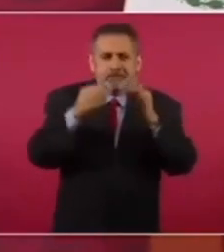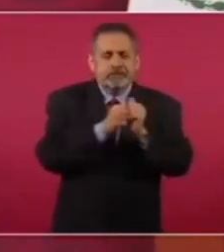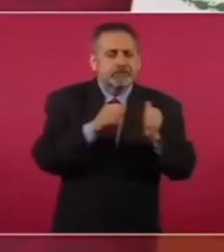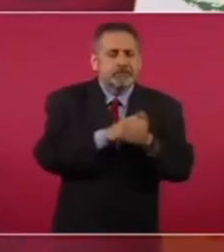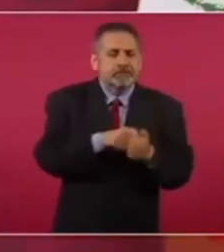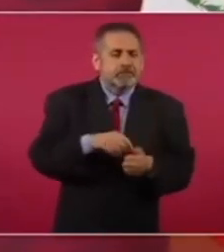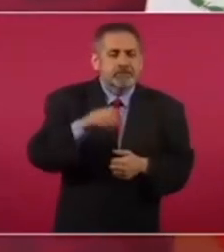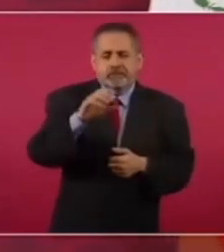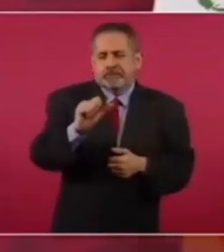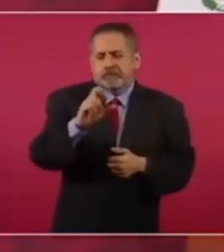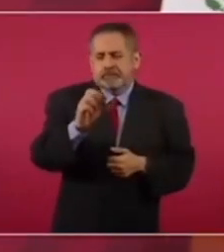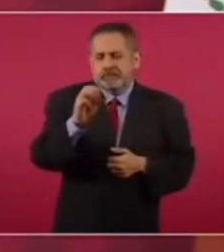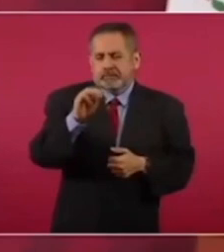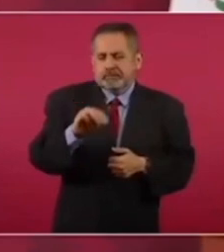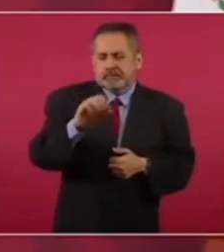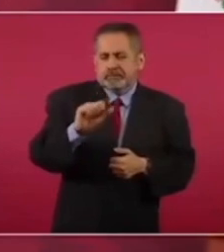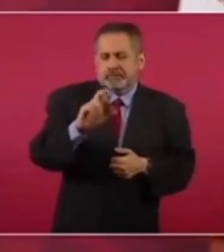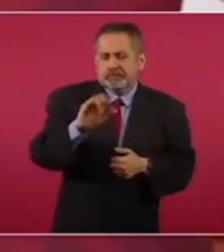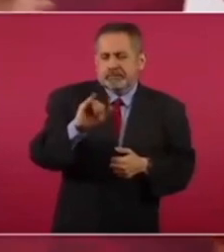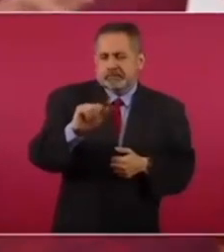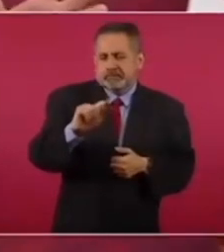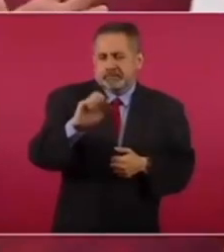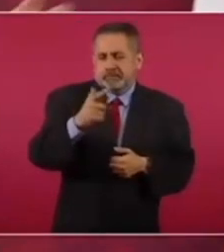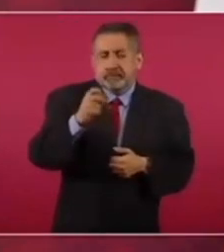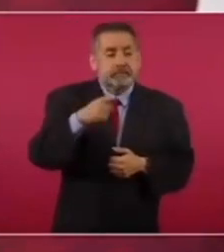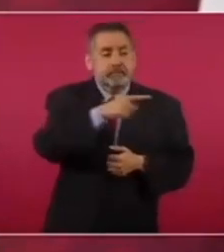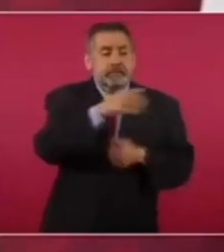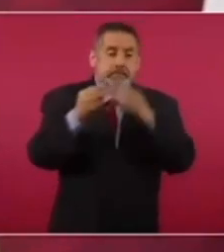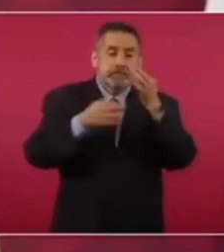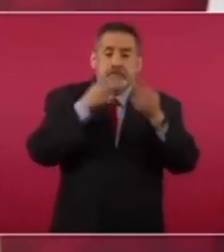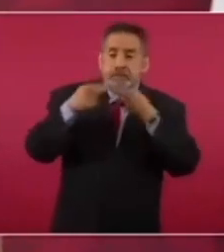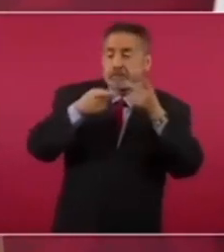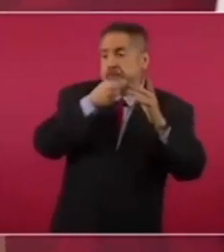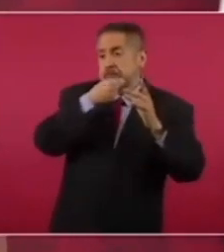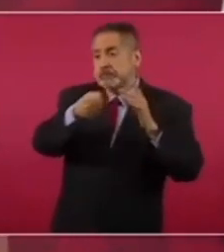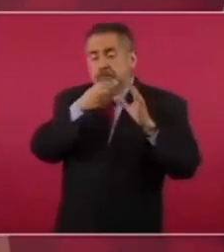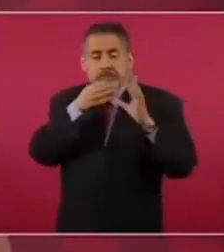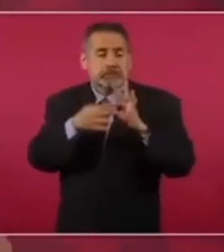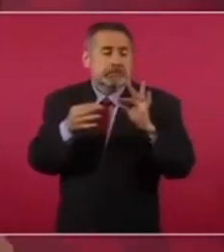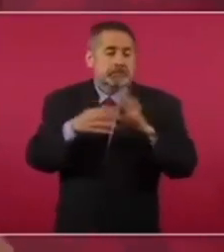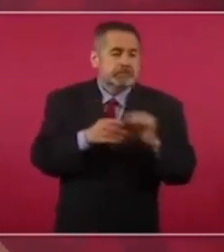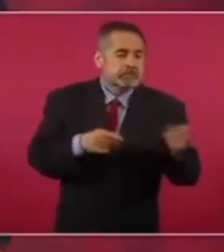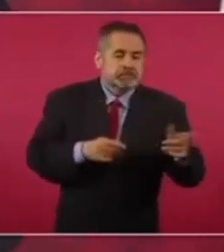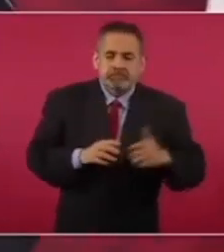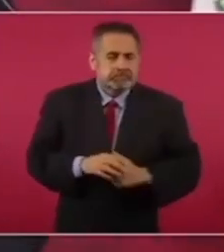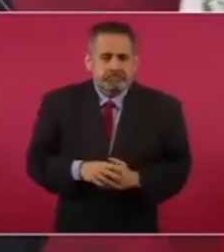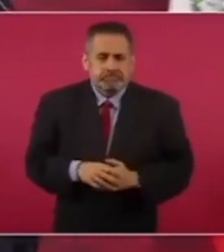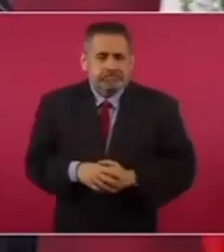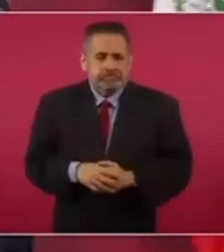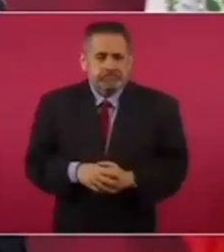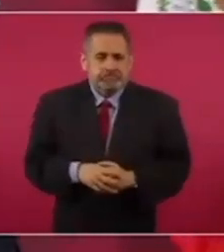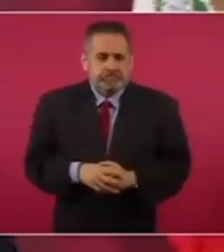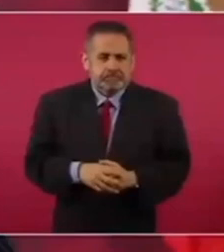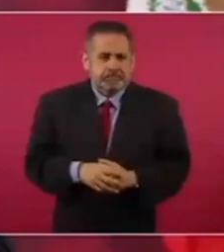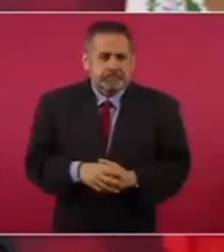Aristegui, él era comentarista, jamás se pronunció